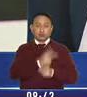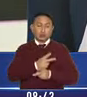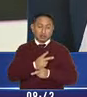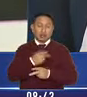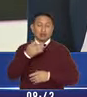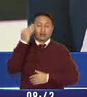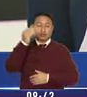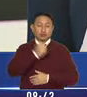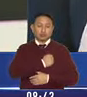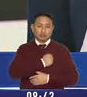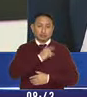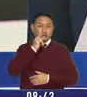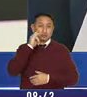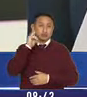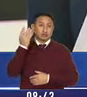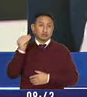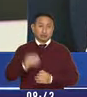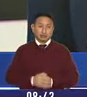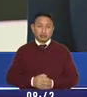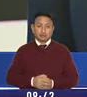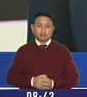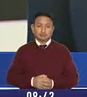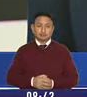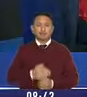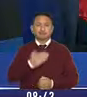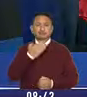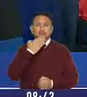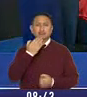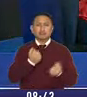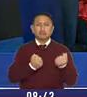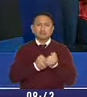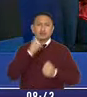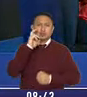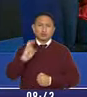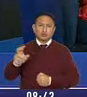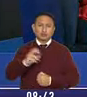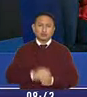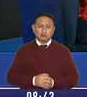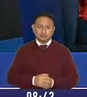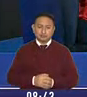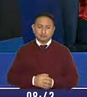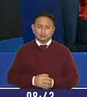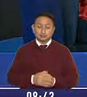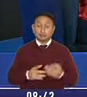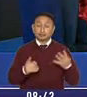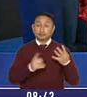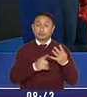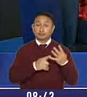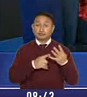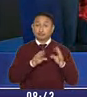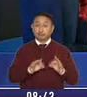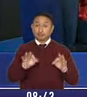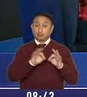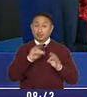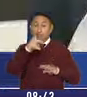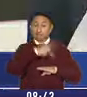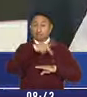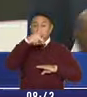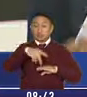futuro de nuestros niños y de jóvenes para el país. ¿Cómo potenciar el turismo rápidamente? Cuénteme. Este es otro de los temas importantes. No se olvide que en